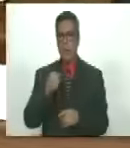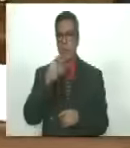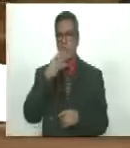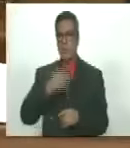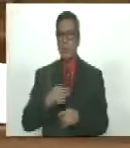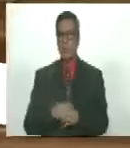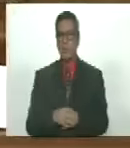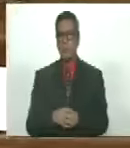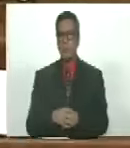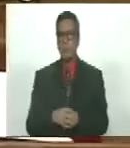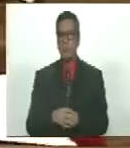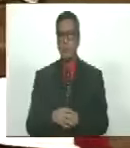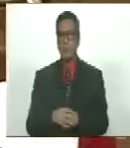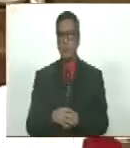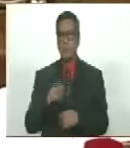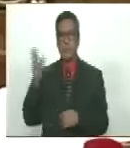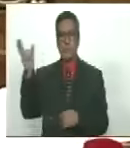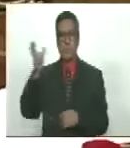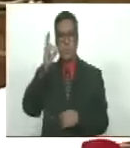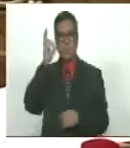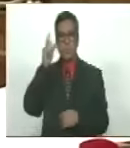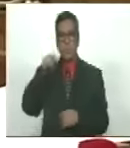Extraordinario. Escuchamos a nuestra